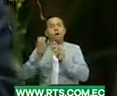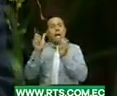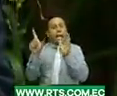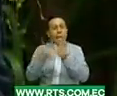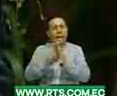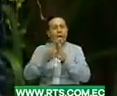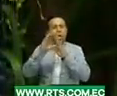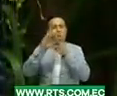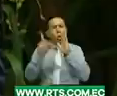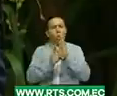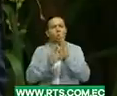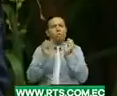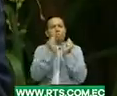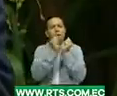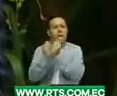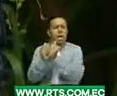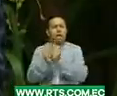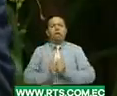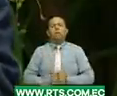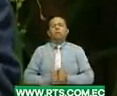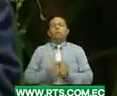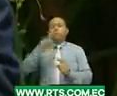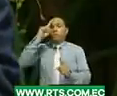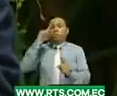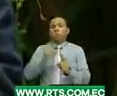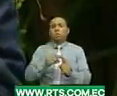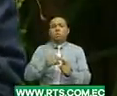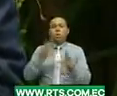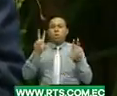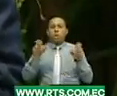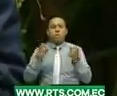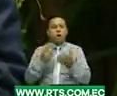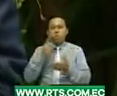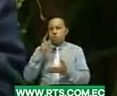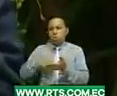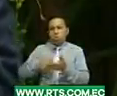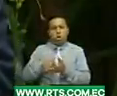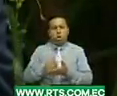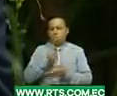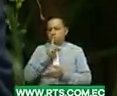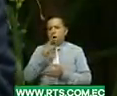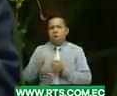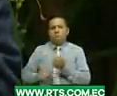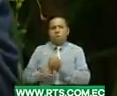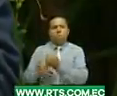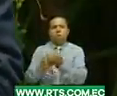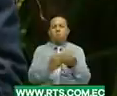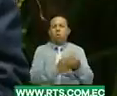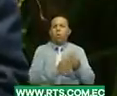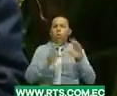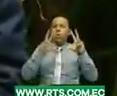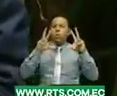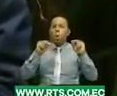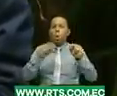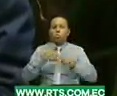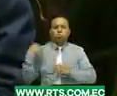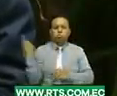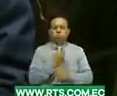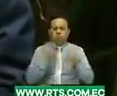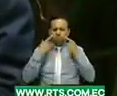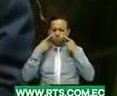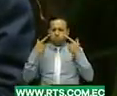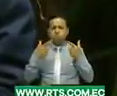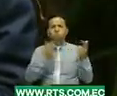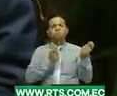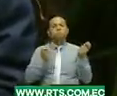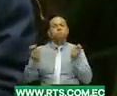ley de contratación pública para que no se direccionen los contratos para Odebrecht, para la refinería del Pacífico, para la repotenciación de la refinería